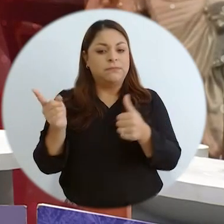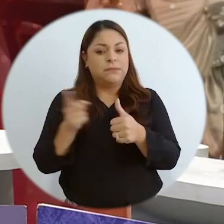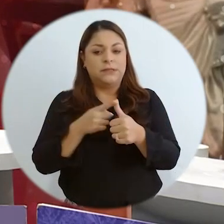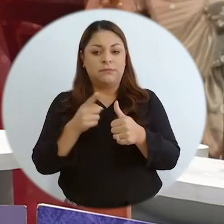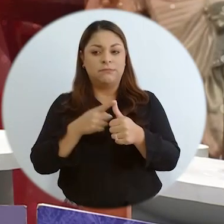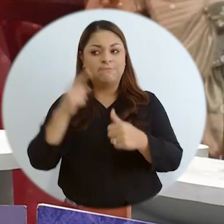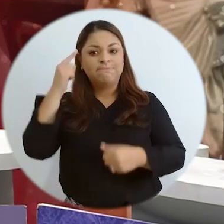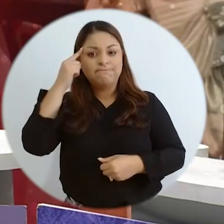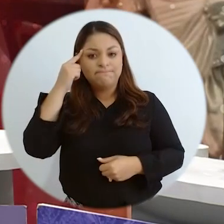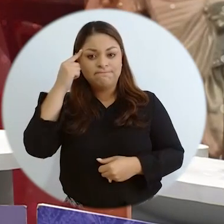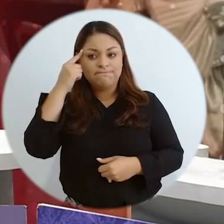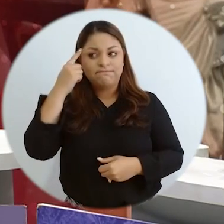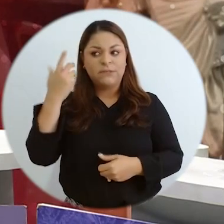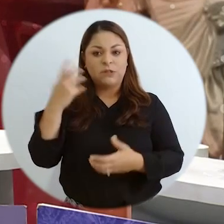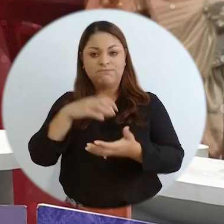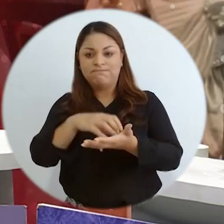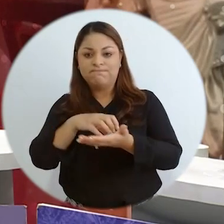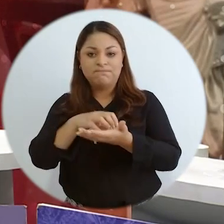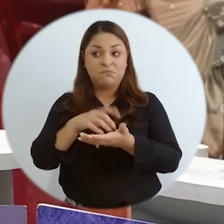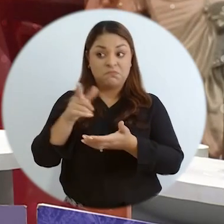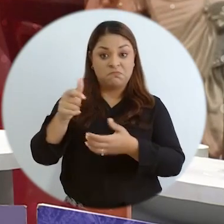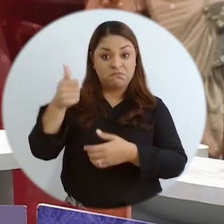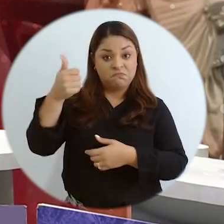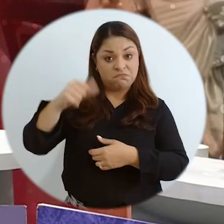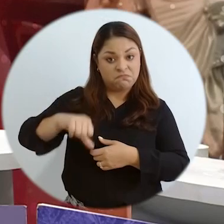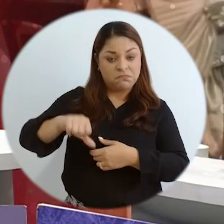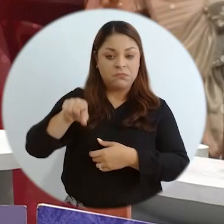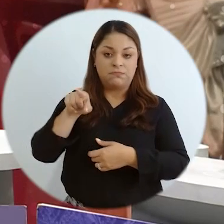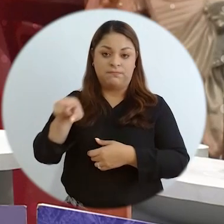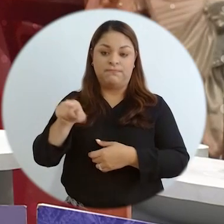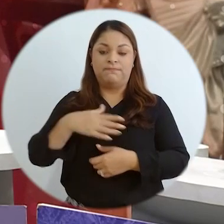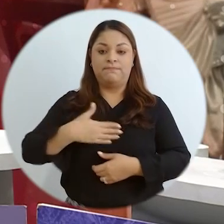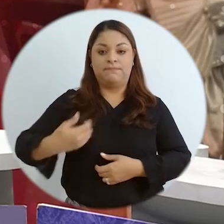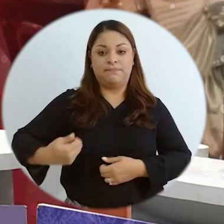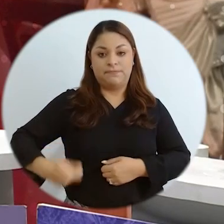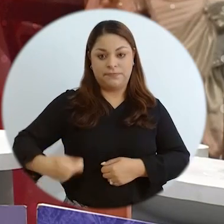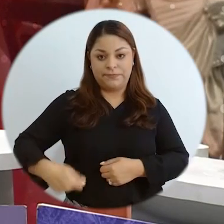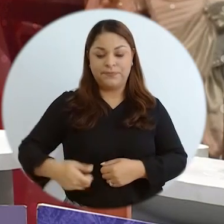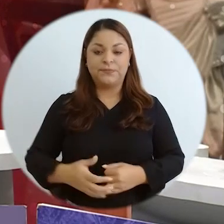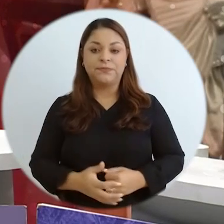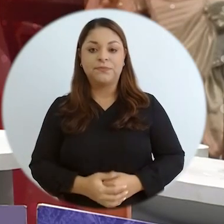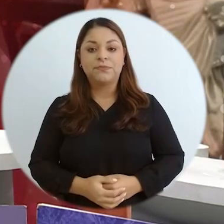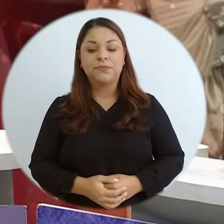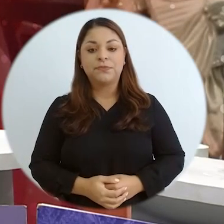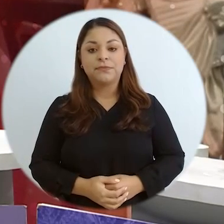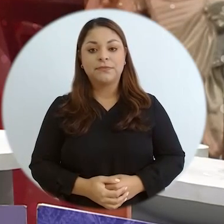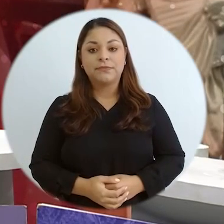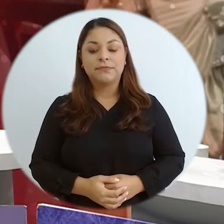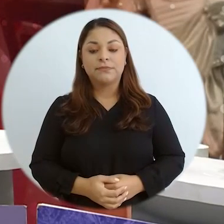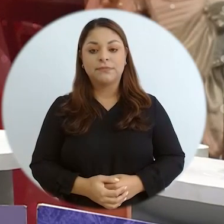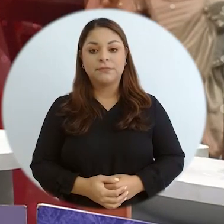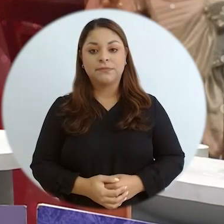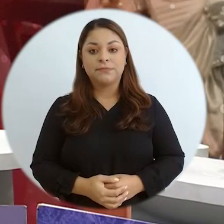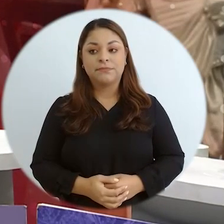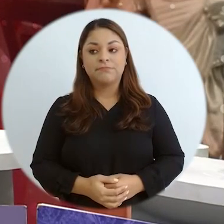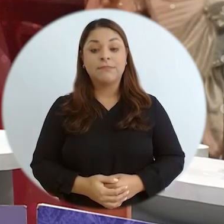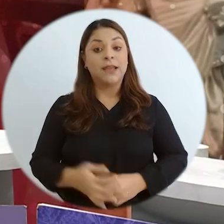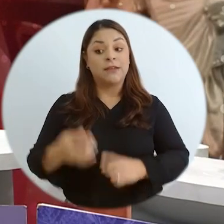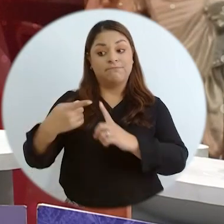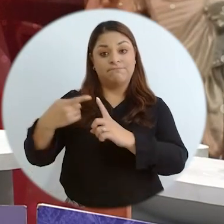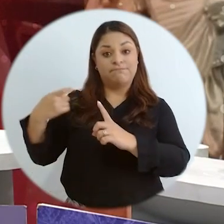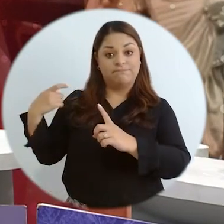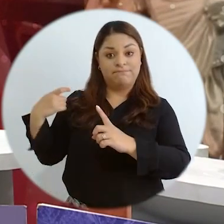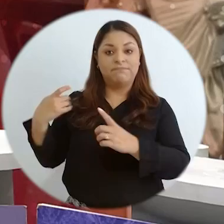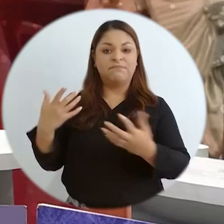e inquietudes en torno a los aciertos y desaciertos de esta gestión, que